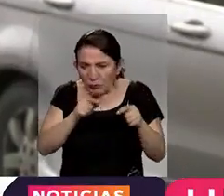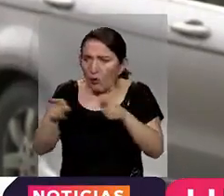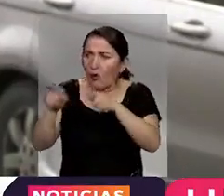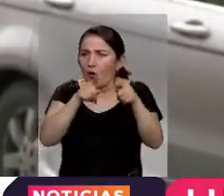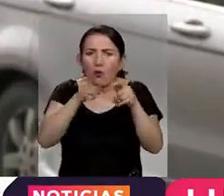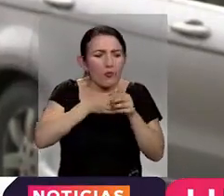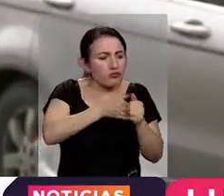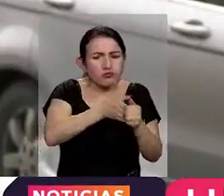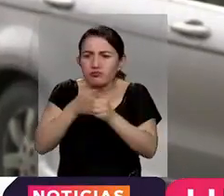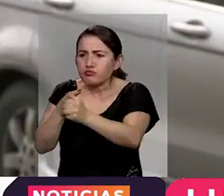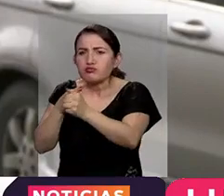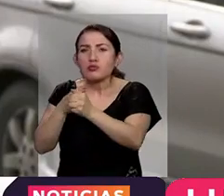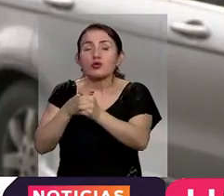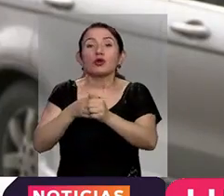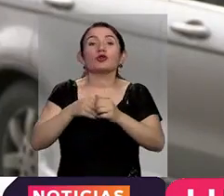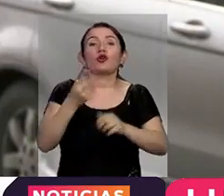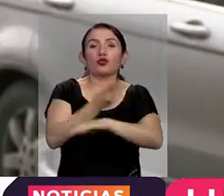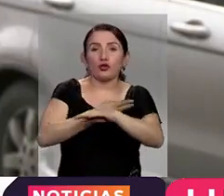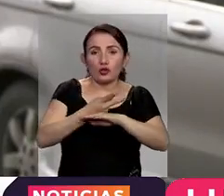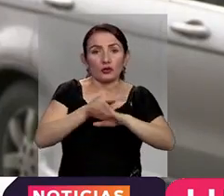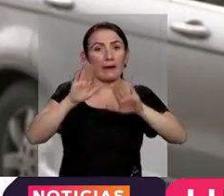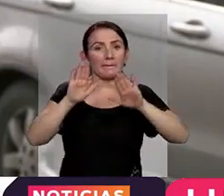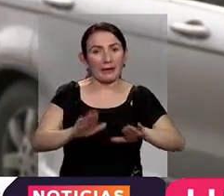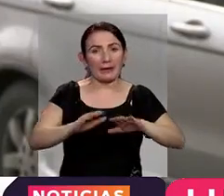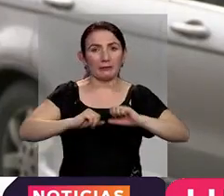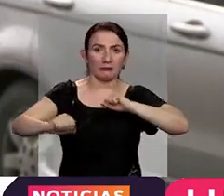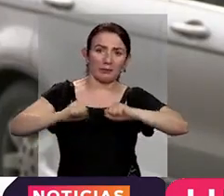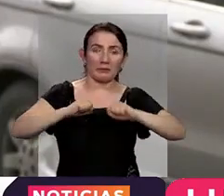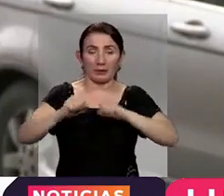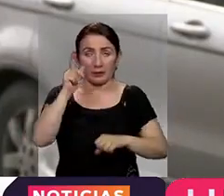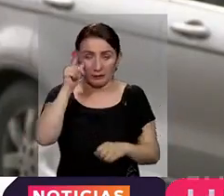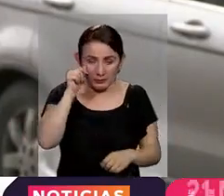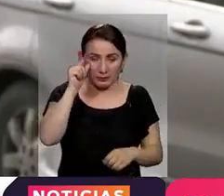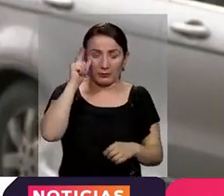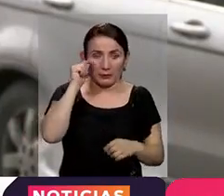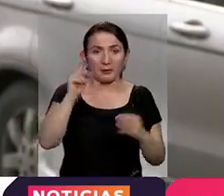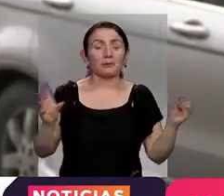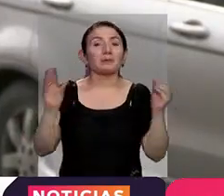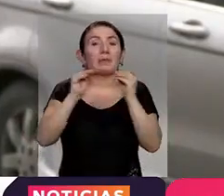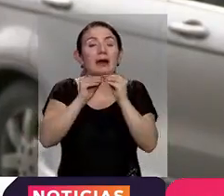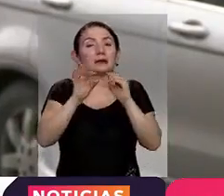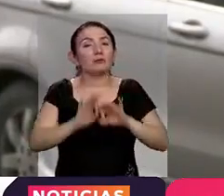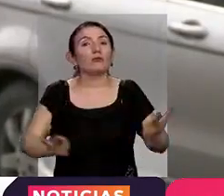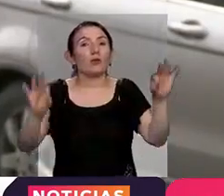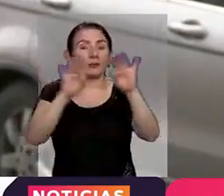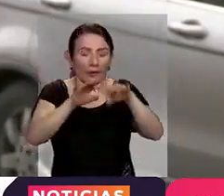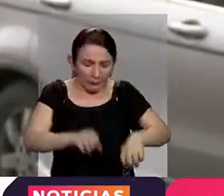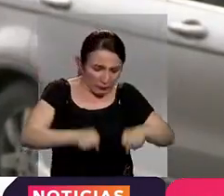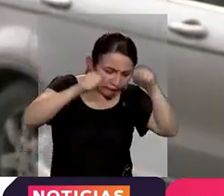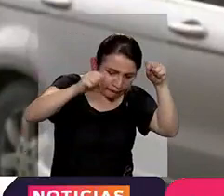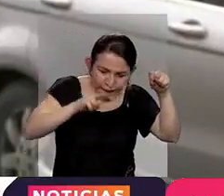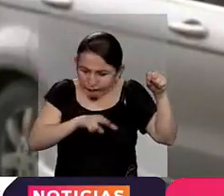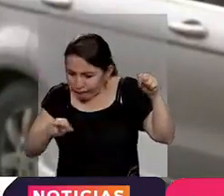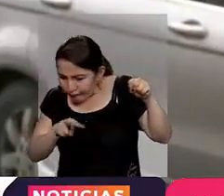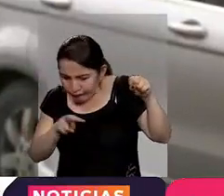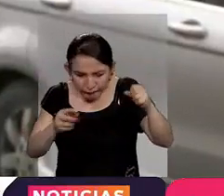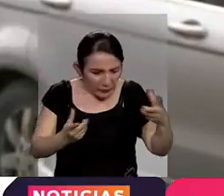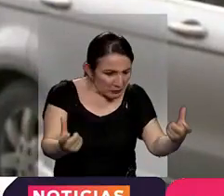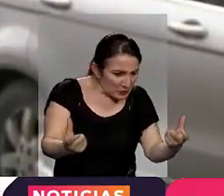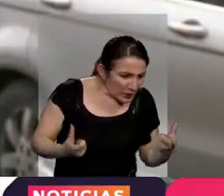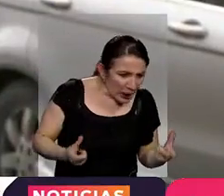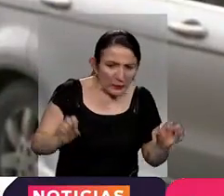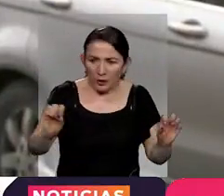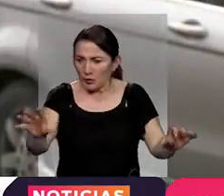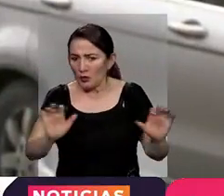hacer pausas activas cada dos horas en promedio y eviten así problemas de microsueño. Por otro lado, haga una revisión completa de su vehículo, llantas,